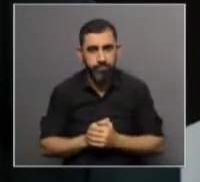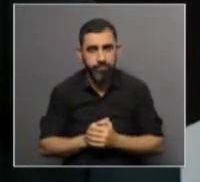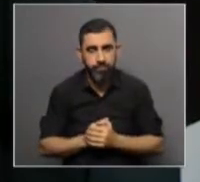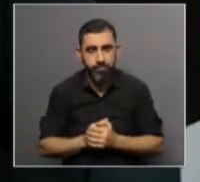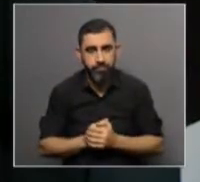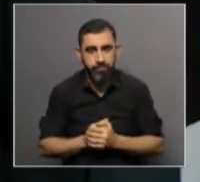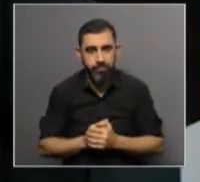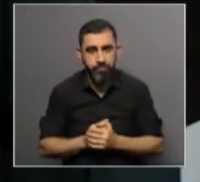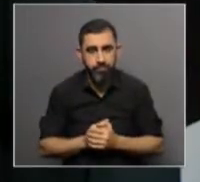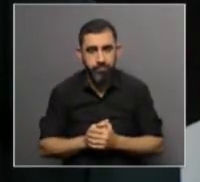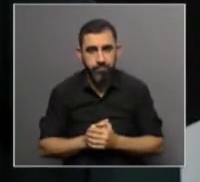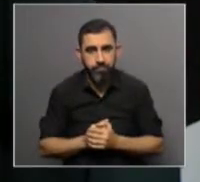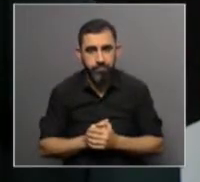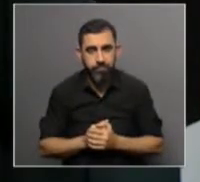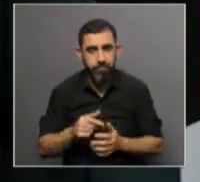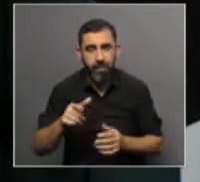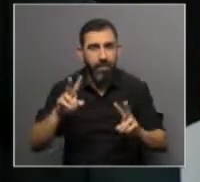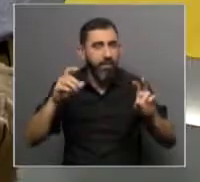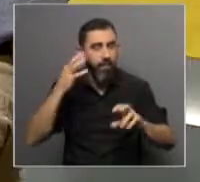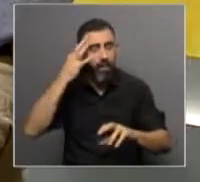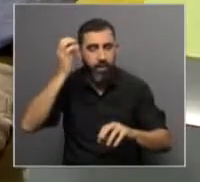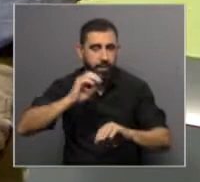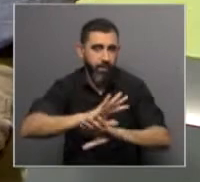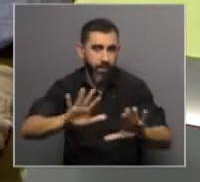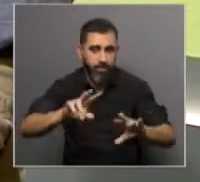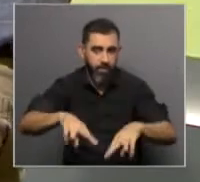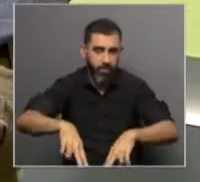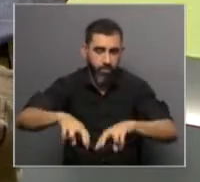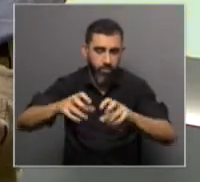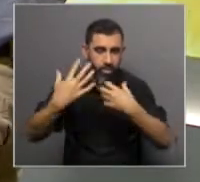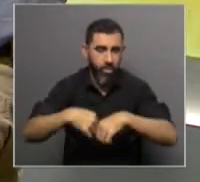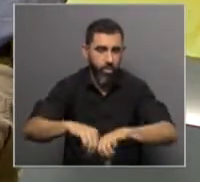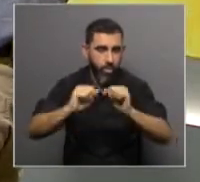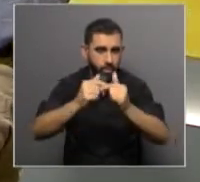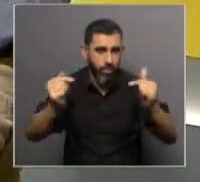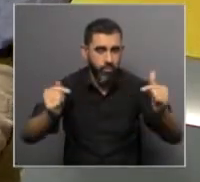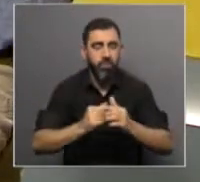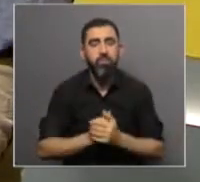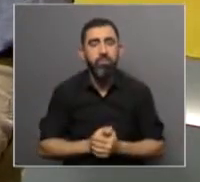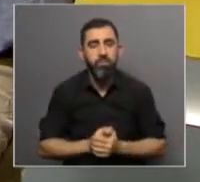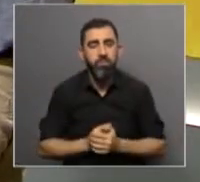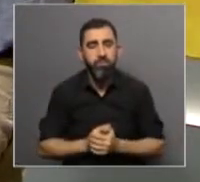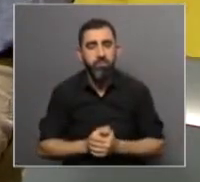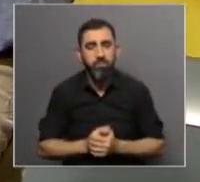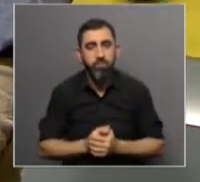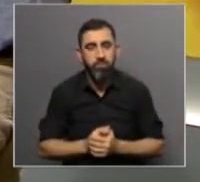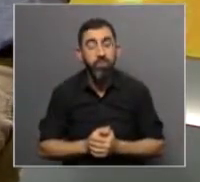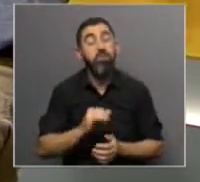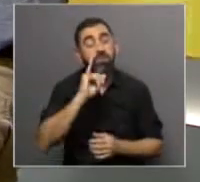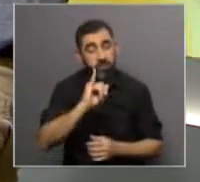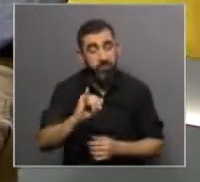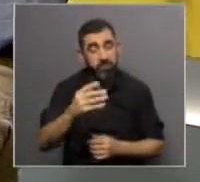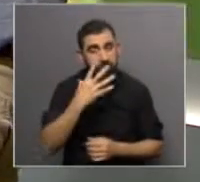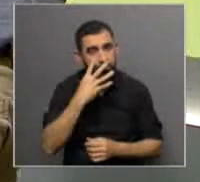yo, más increíble de lo que ustedes fueron encontrando allí en Vizcaíno. El yacimiento tiene el